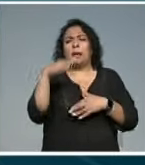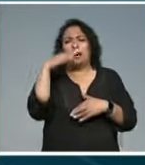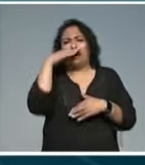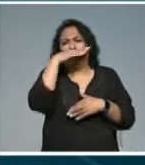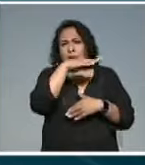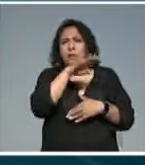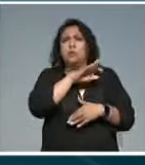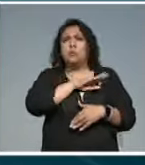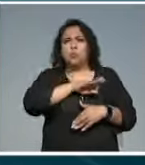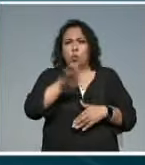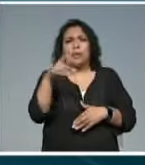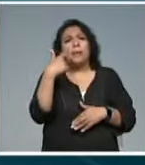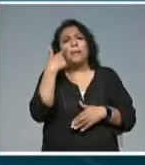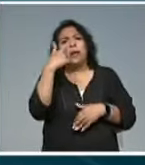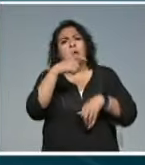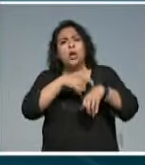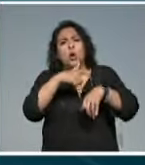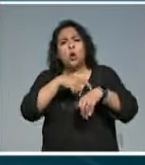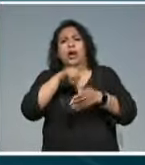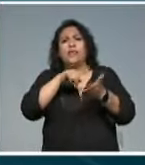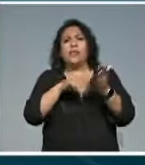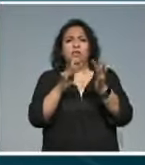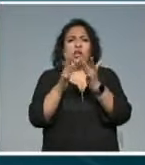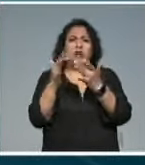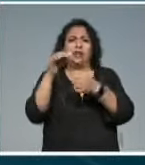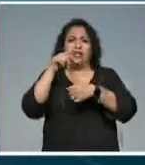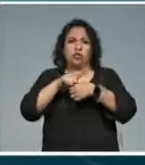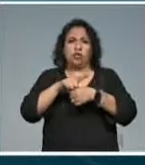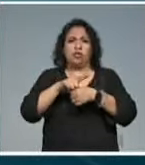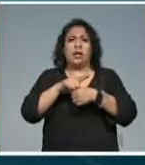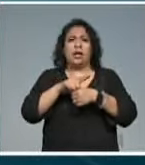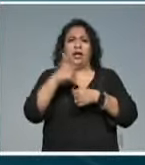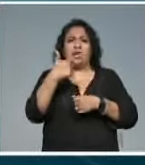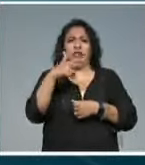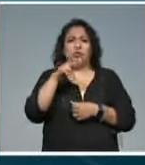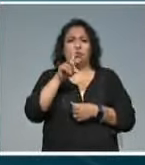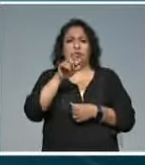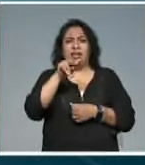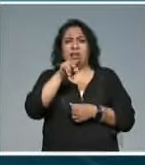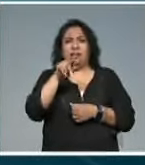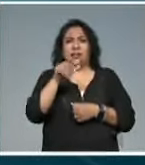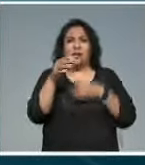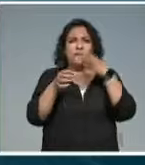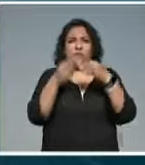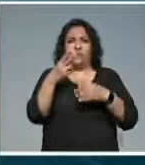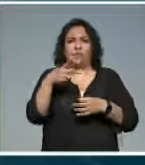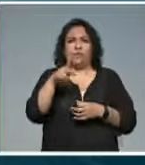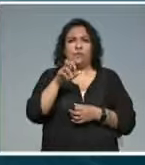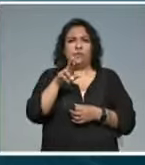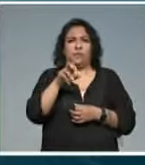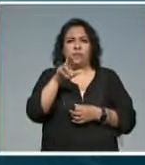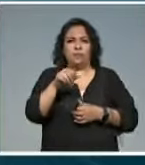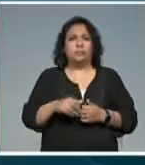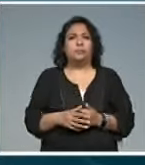libre y se podrán consultar los horarios en las redes sociales de La Gudanza. Noticias 22, Karen